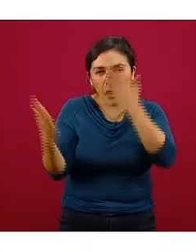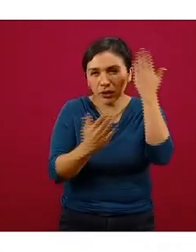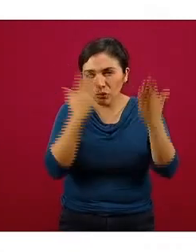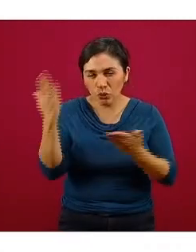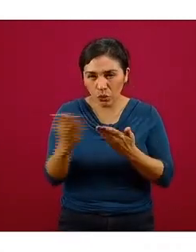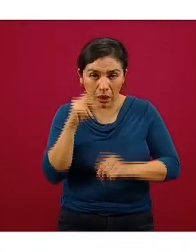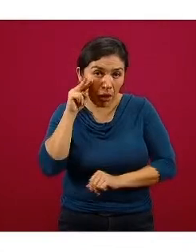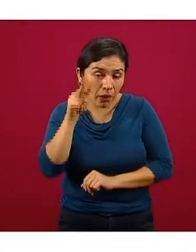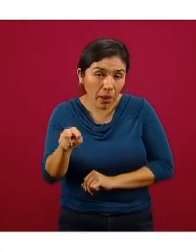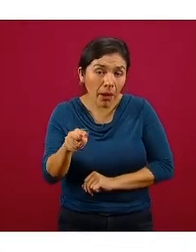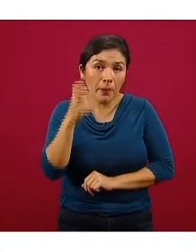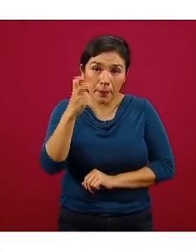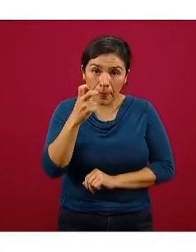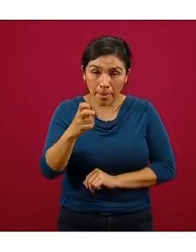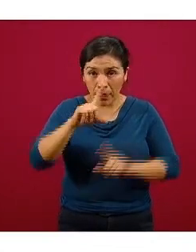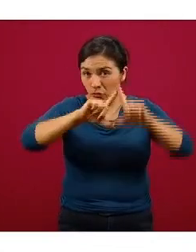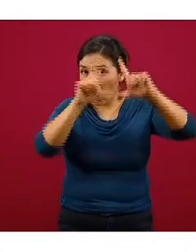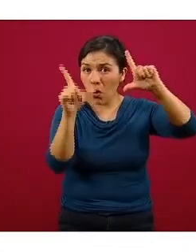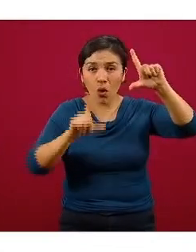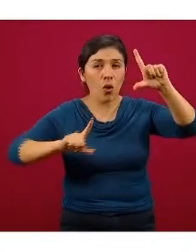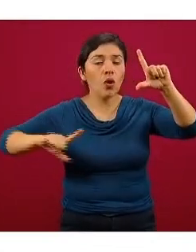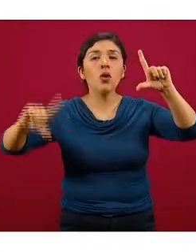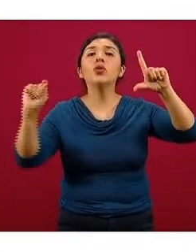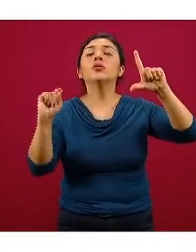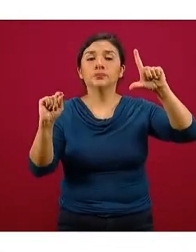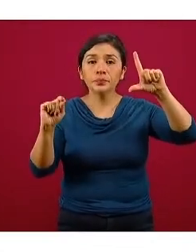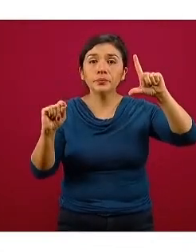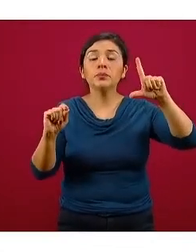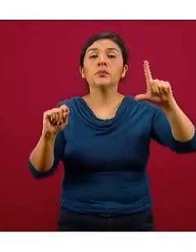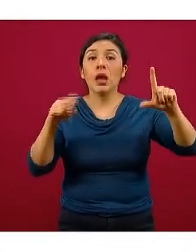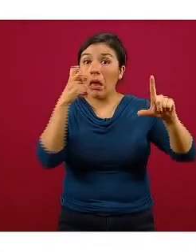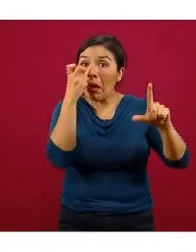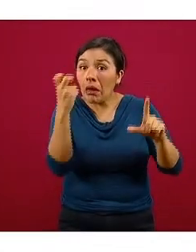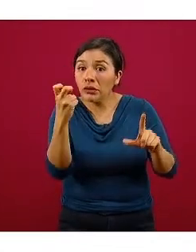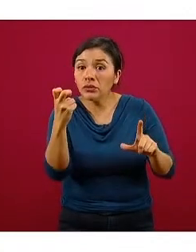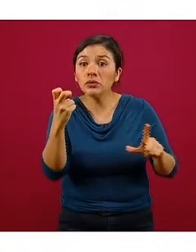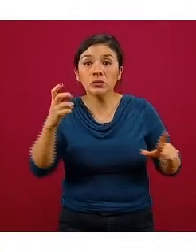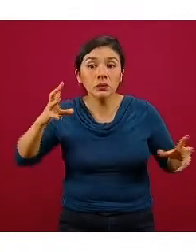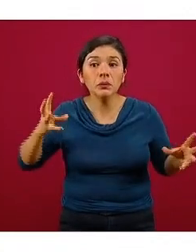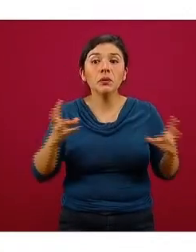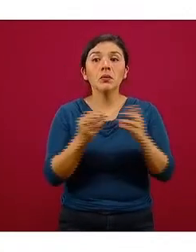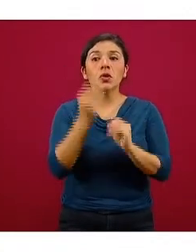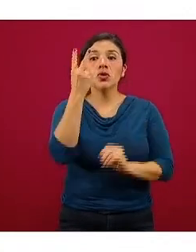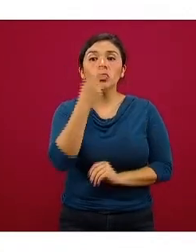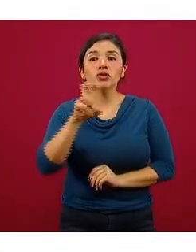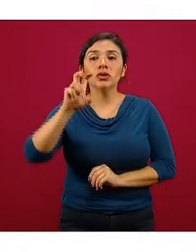de estudio en todo el territorio mexicano. De este número, 200